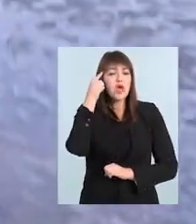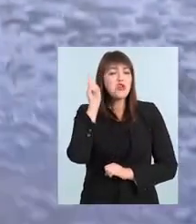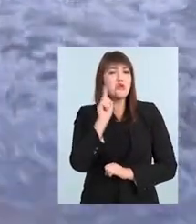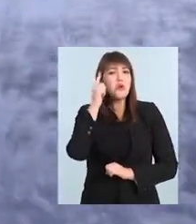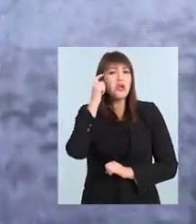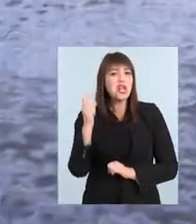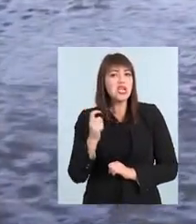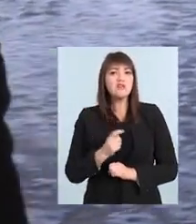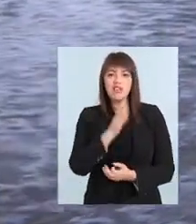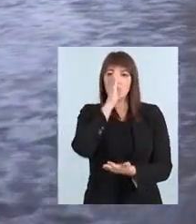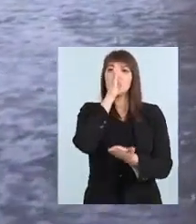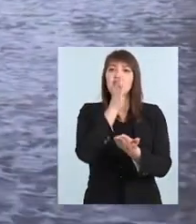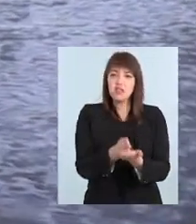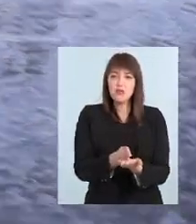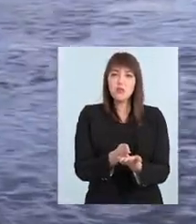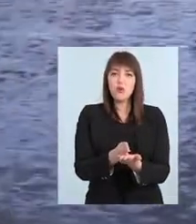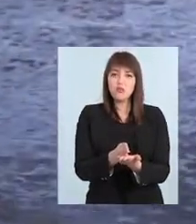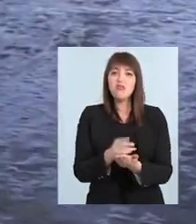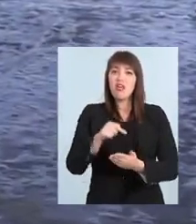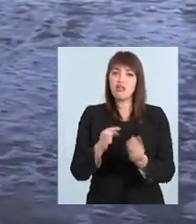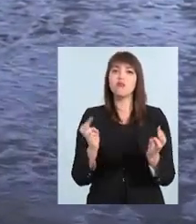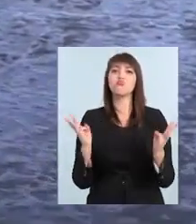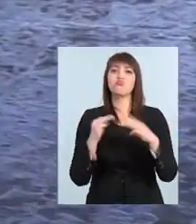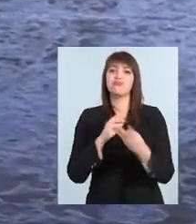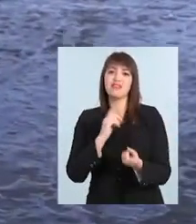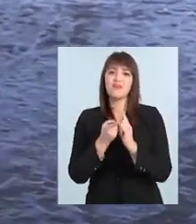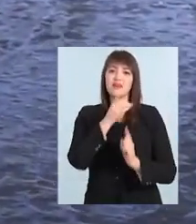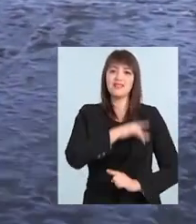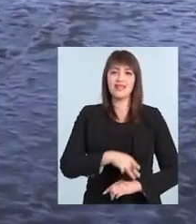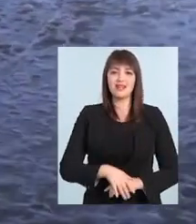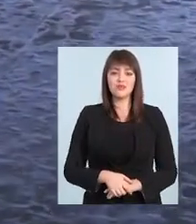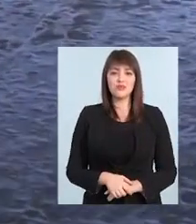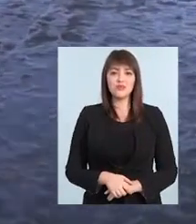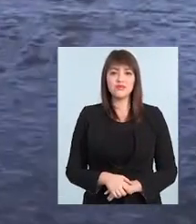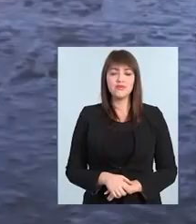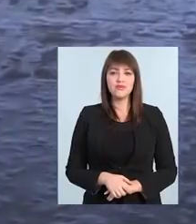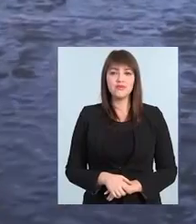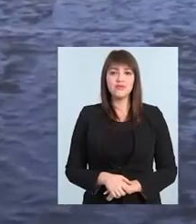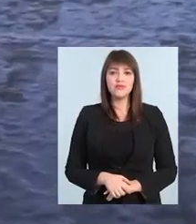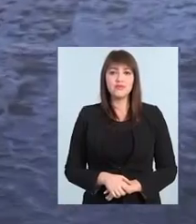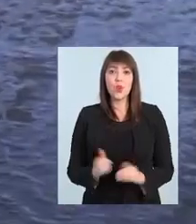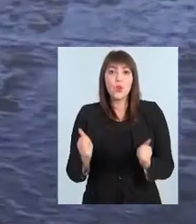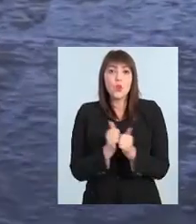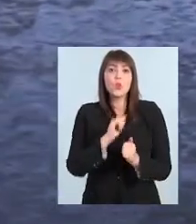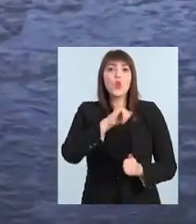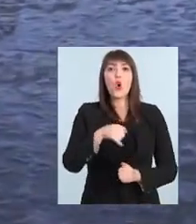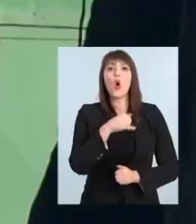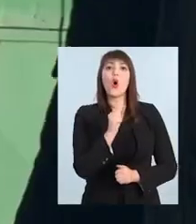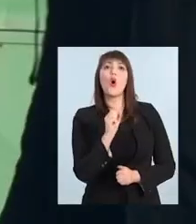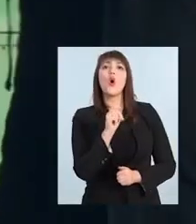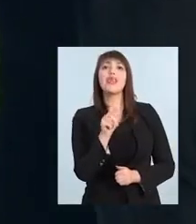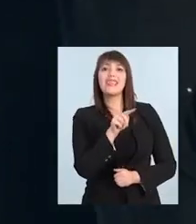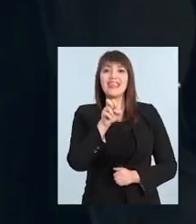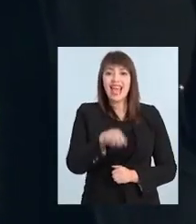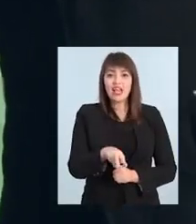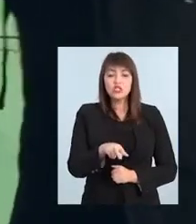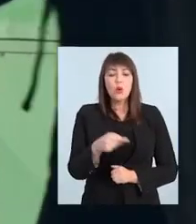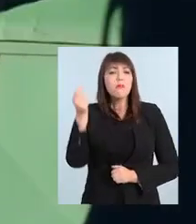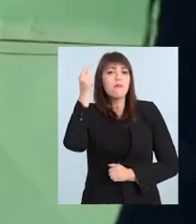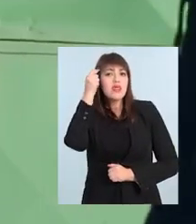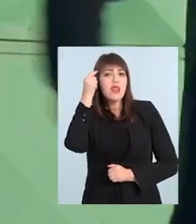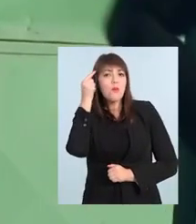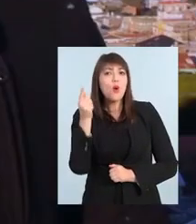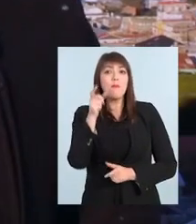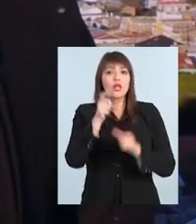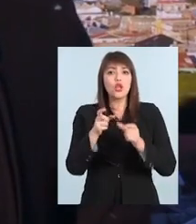creímos. Decidimos, desde esta región, empezar a cambiar Chile. Junto con Giorgio, empujamos que los